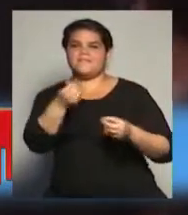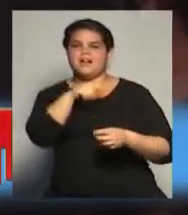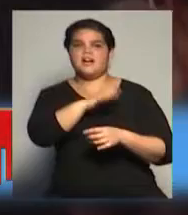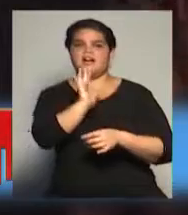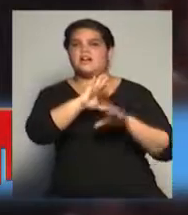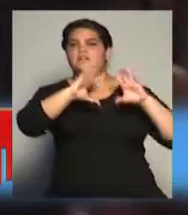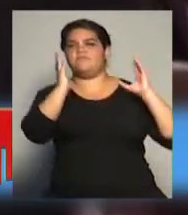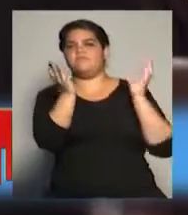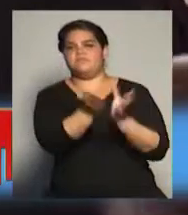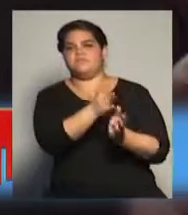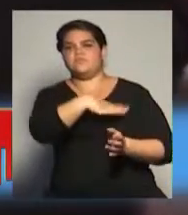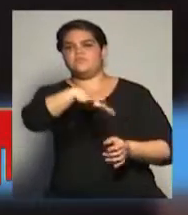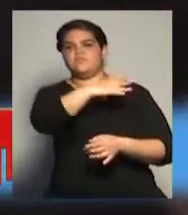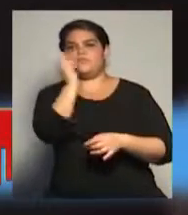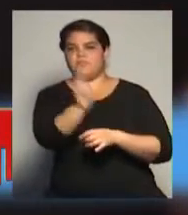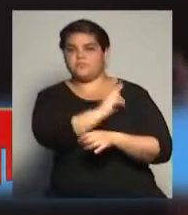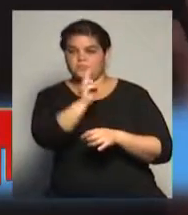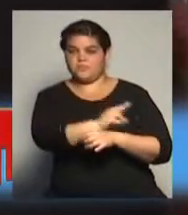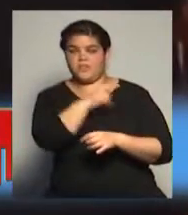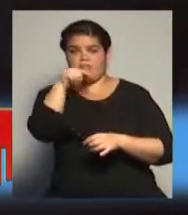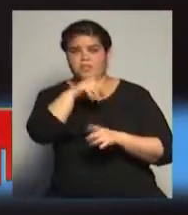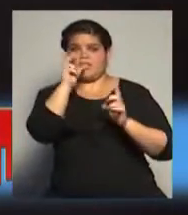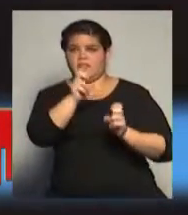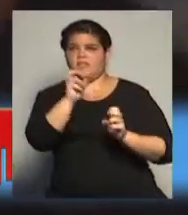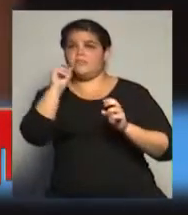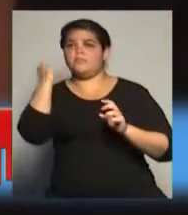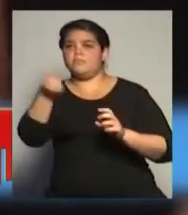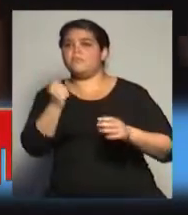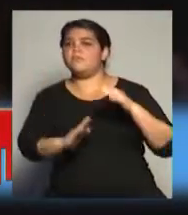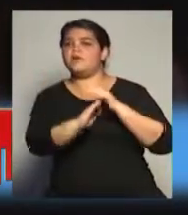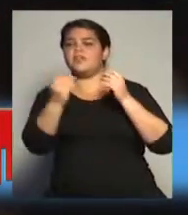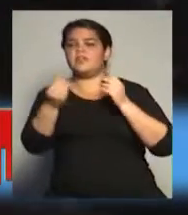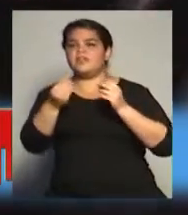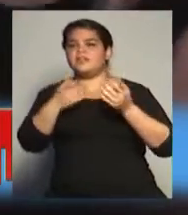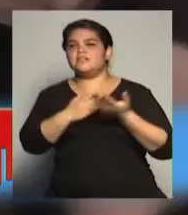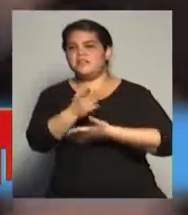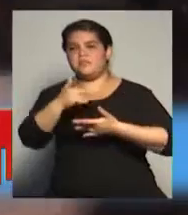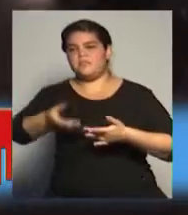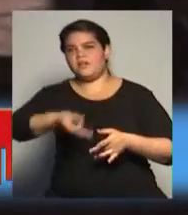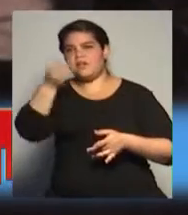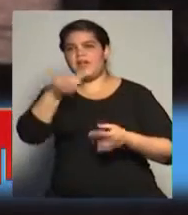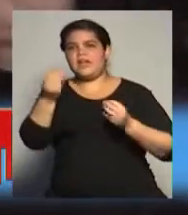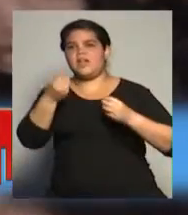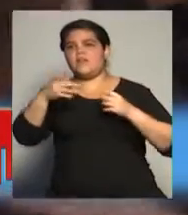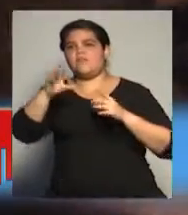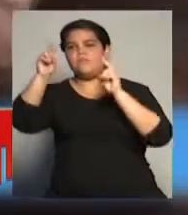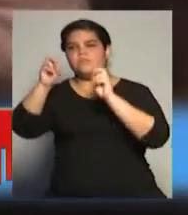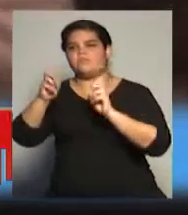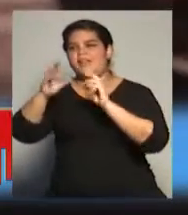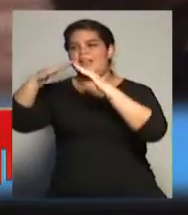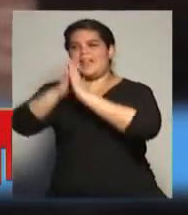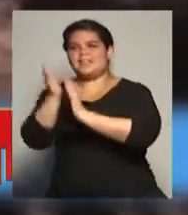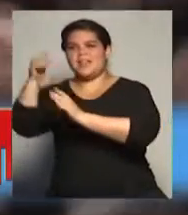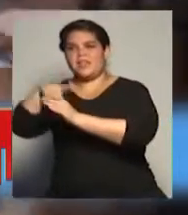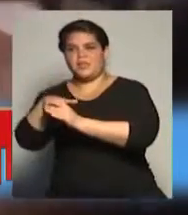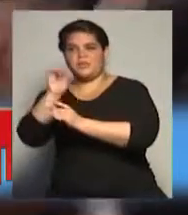medio ambiente, de la tierra, ¿no? Es importante porque siempre las encíclicas han hecho referencia a la vida de la Iglesia. Esta es la primera vez